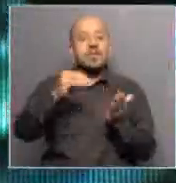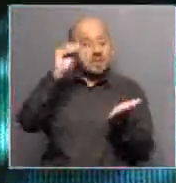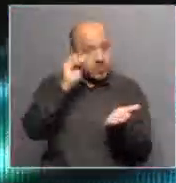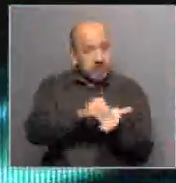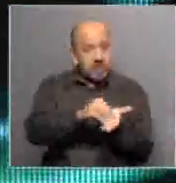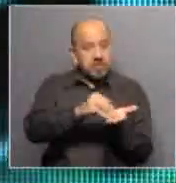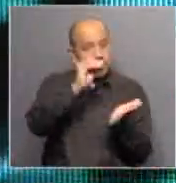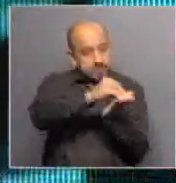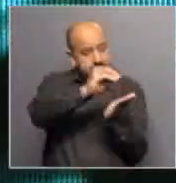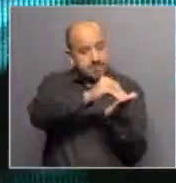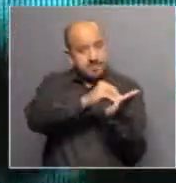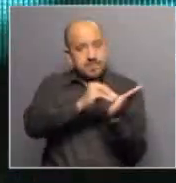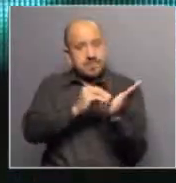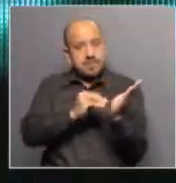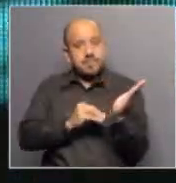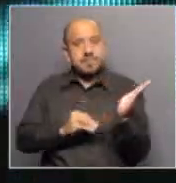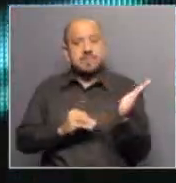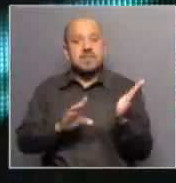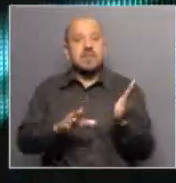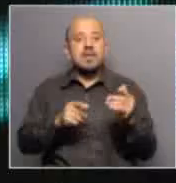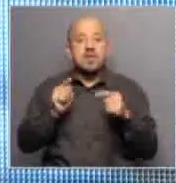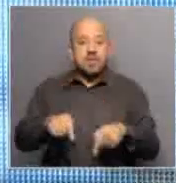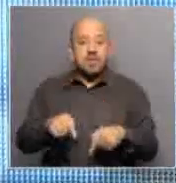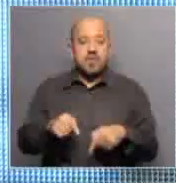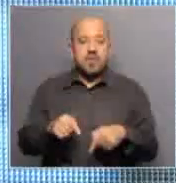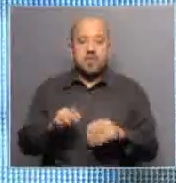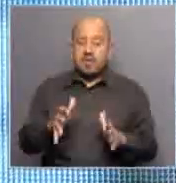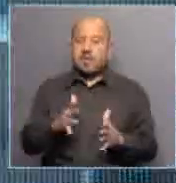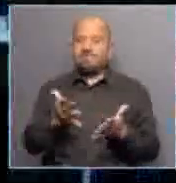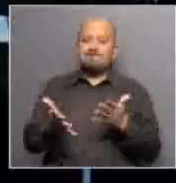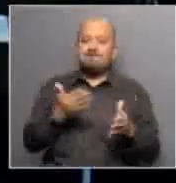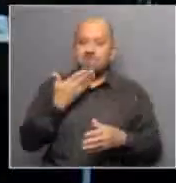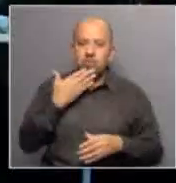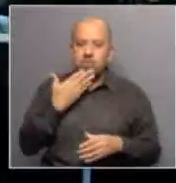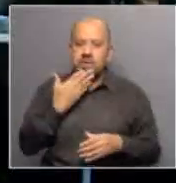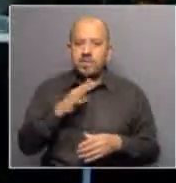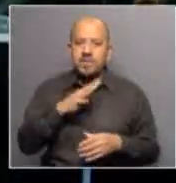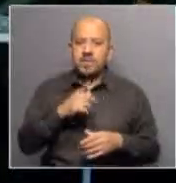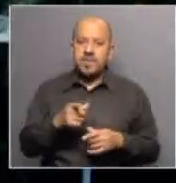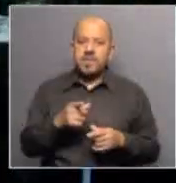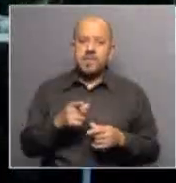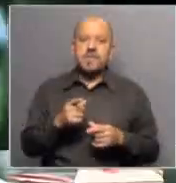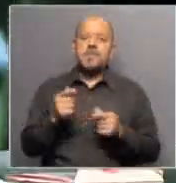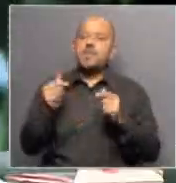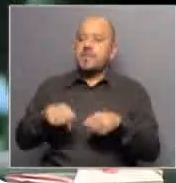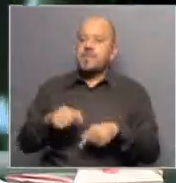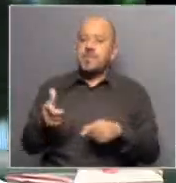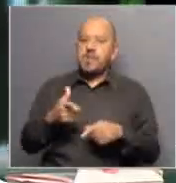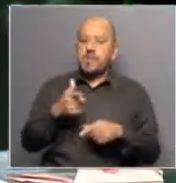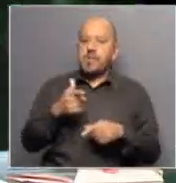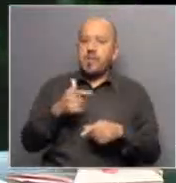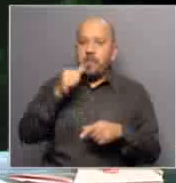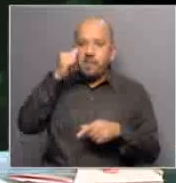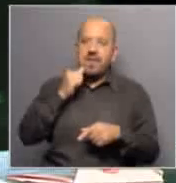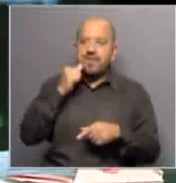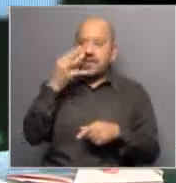Se registraron, siendo que este fue un aspecto muy polémico. Bueno, partiendo de la base que obviamente el narcotráfico es una de las